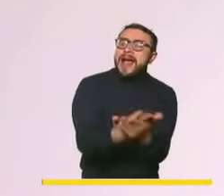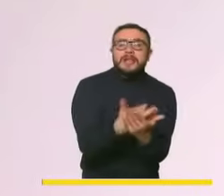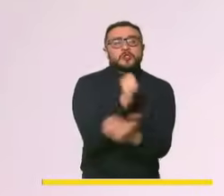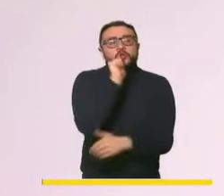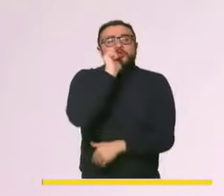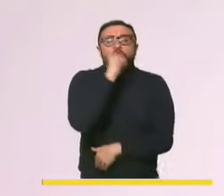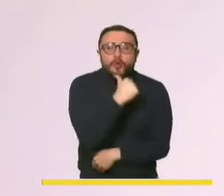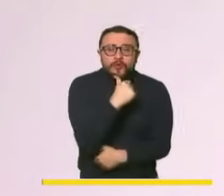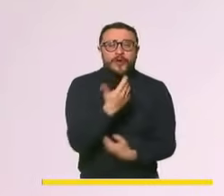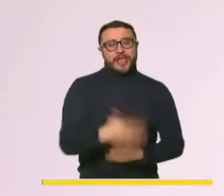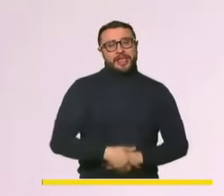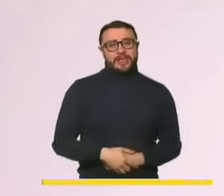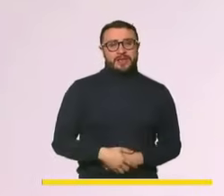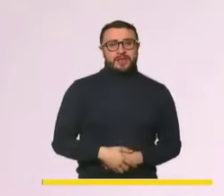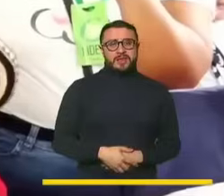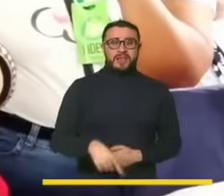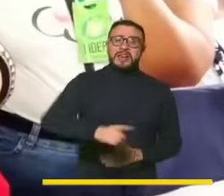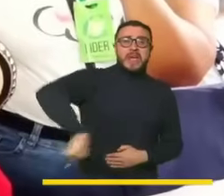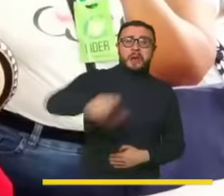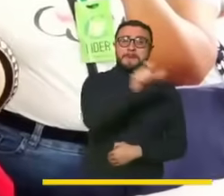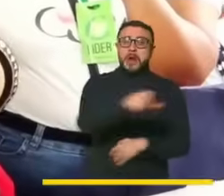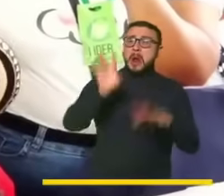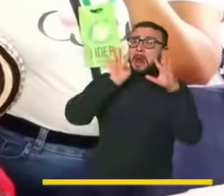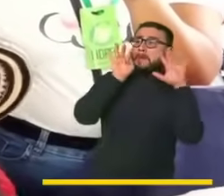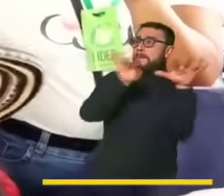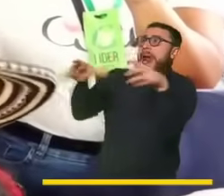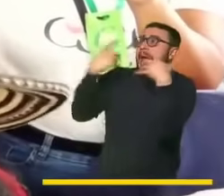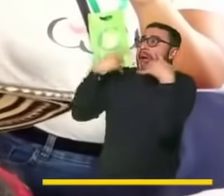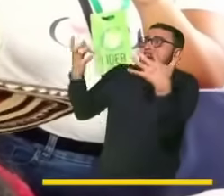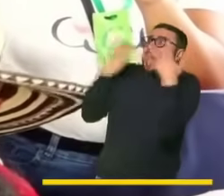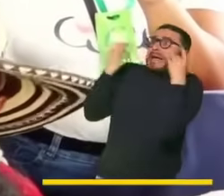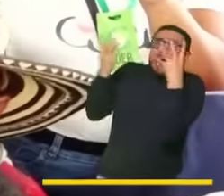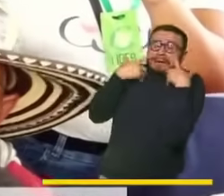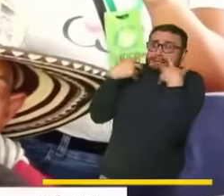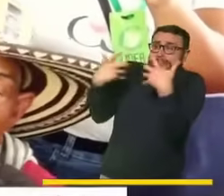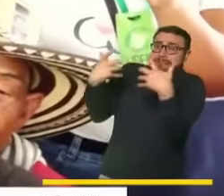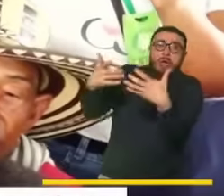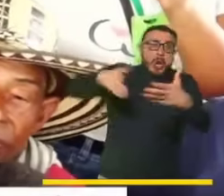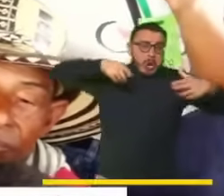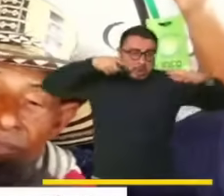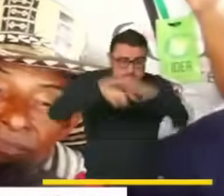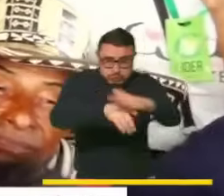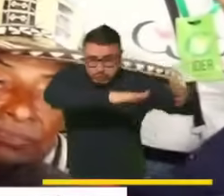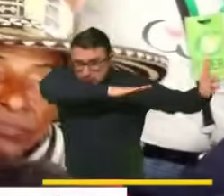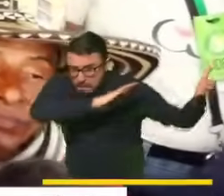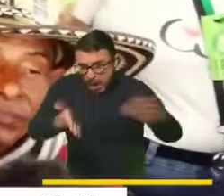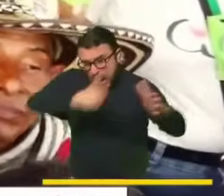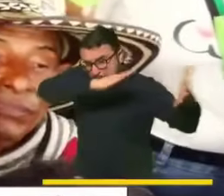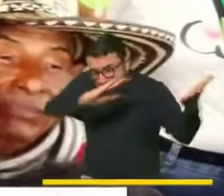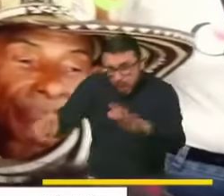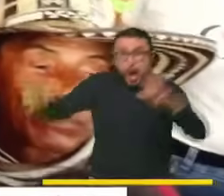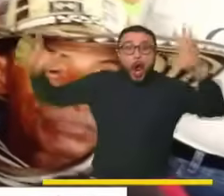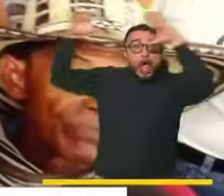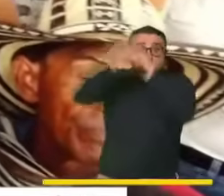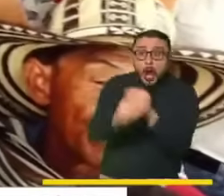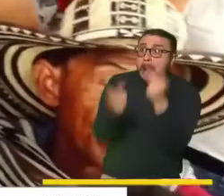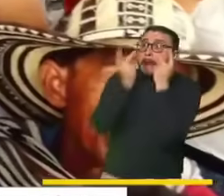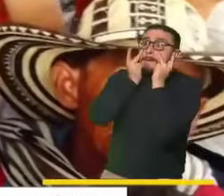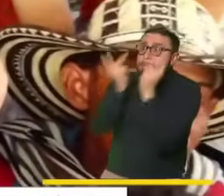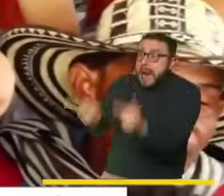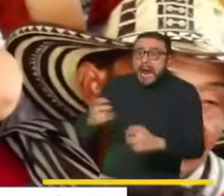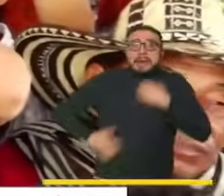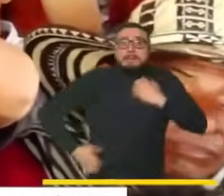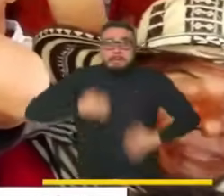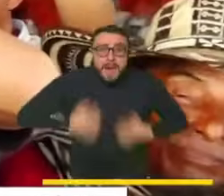gente que ha visto el terror, la masacre en las noches, el